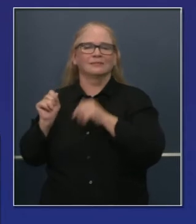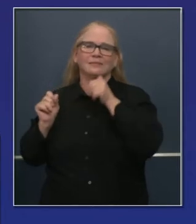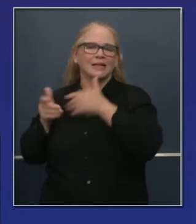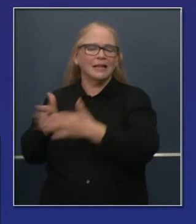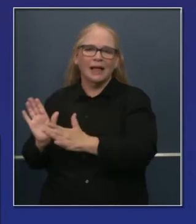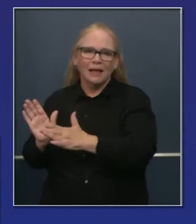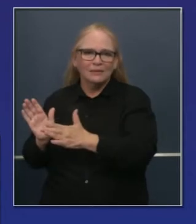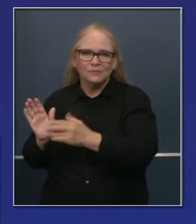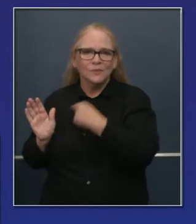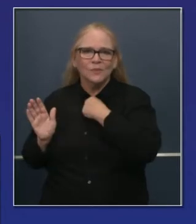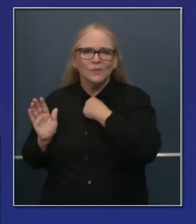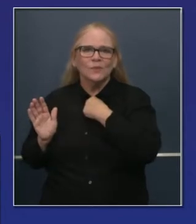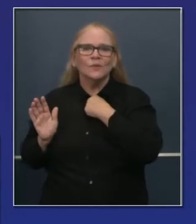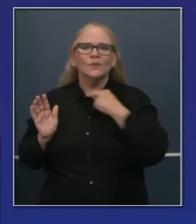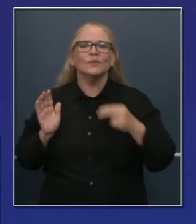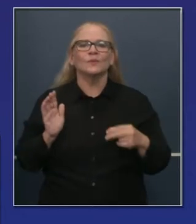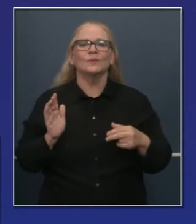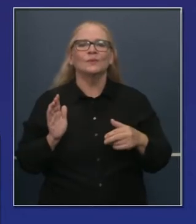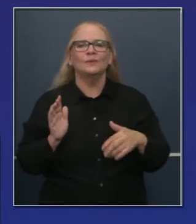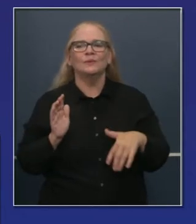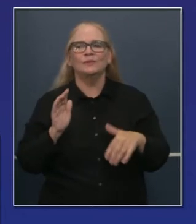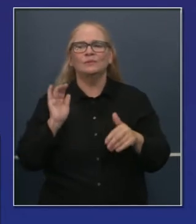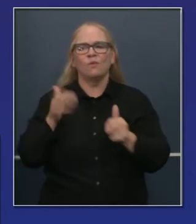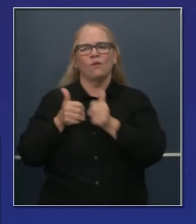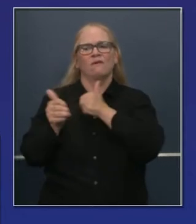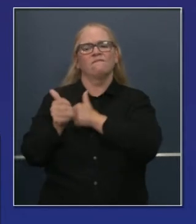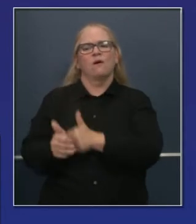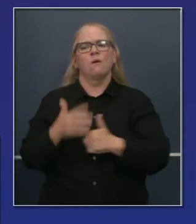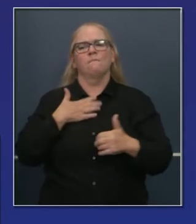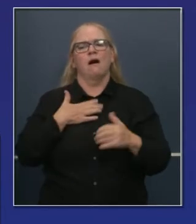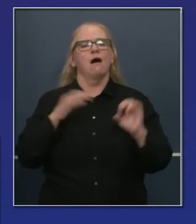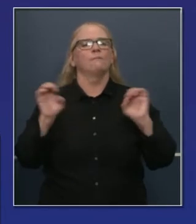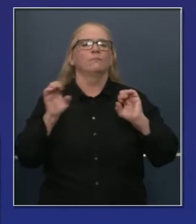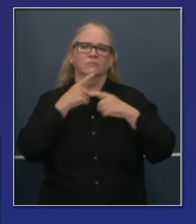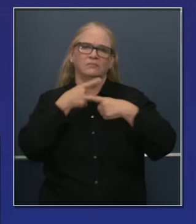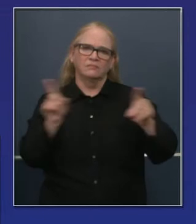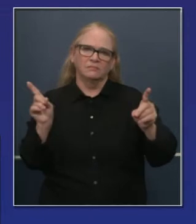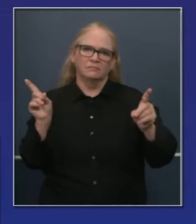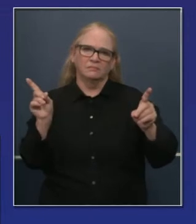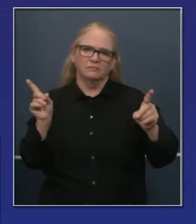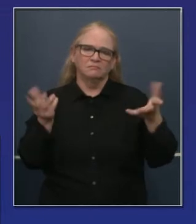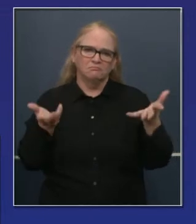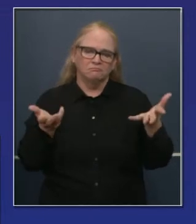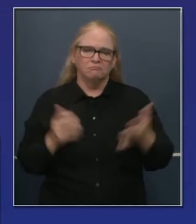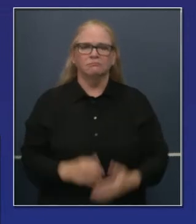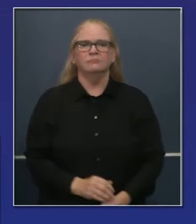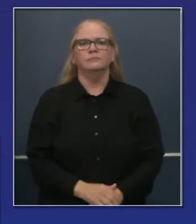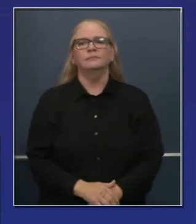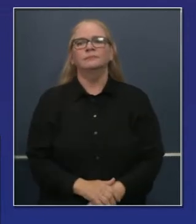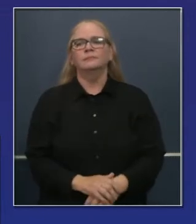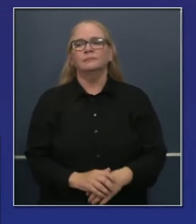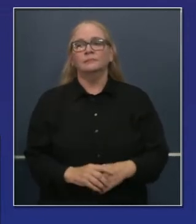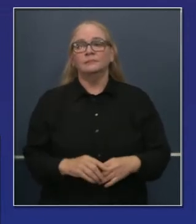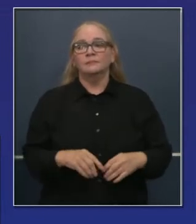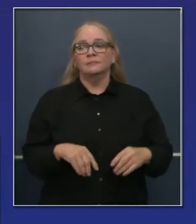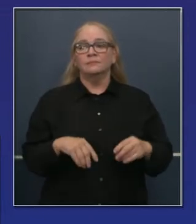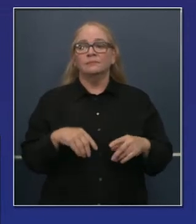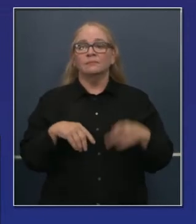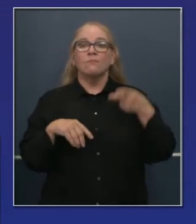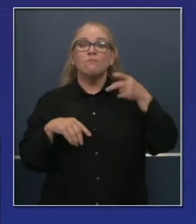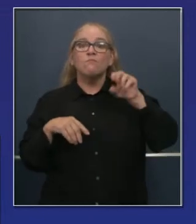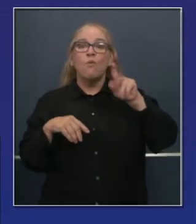de uso de esa energía almacenada de acuerdo con la proclama proclamación de emergencia que acabo de decretar